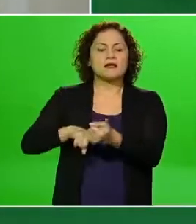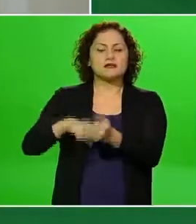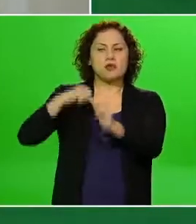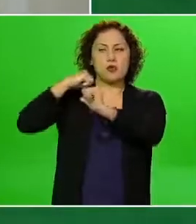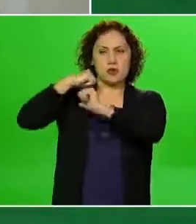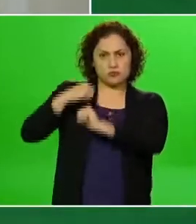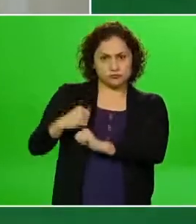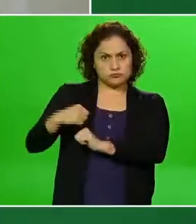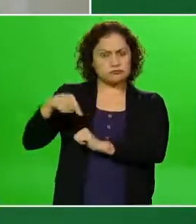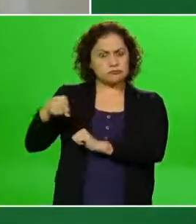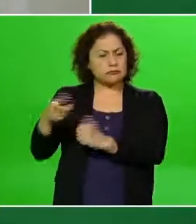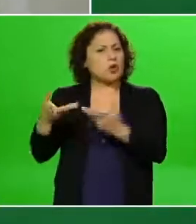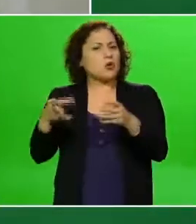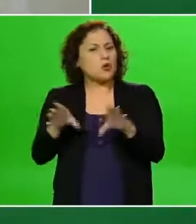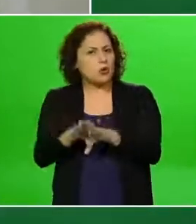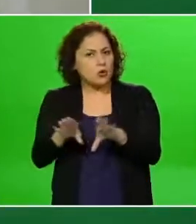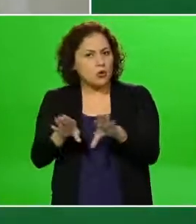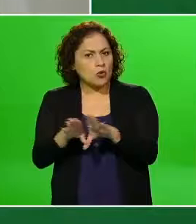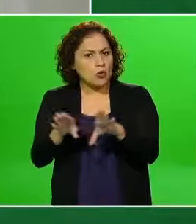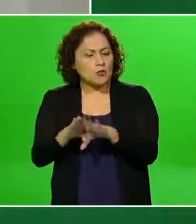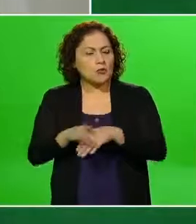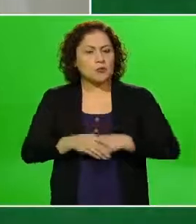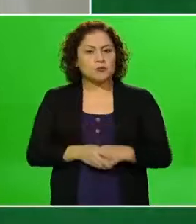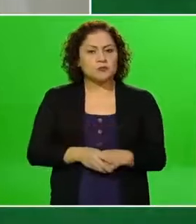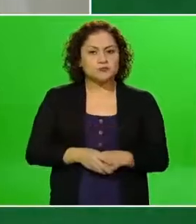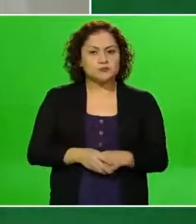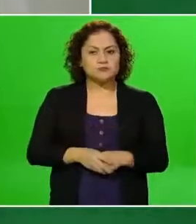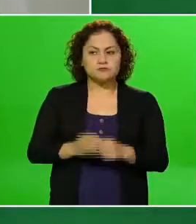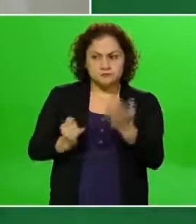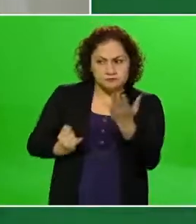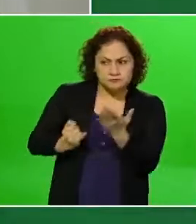autoridades locales, ¿no? Cómo se están estableciendo estas